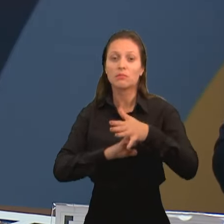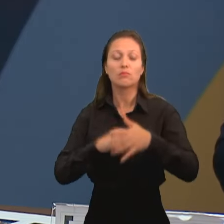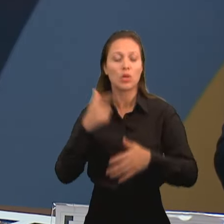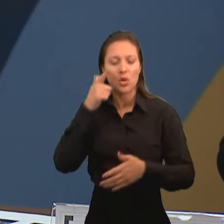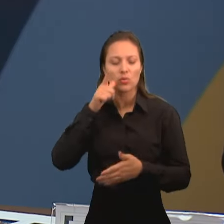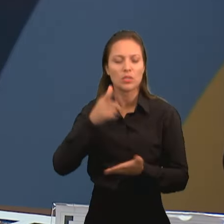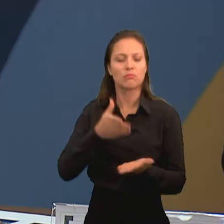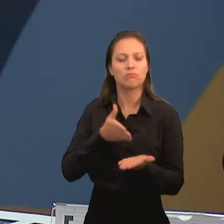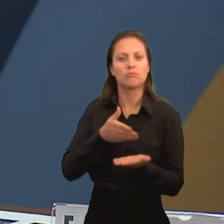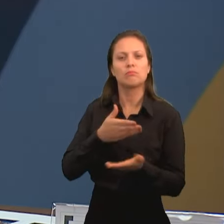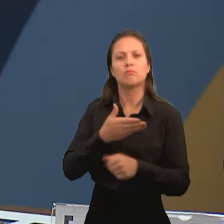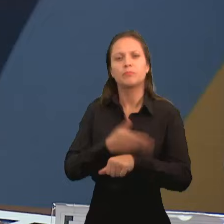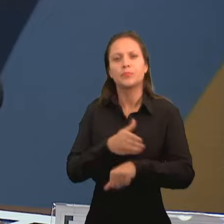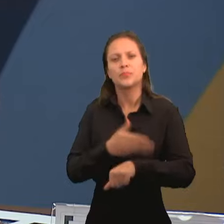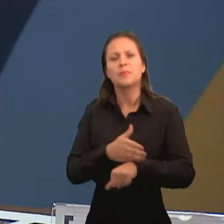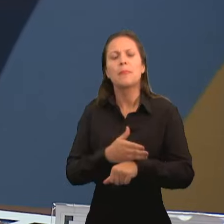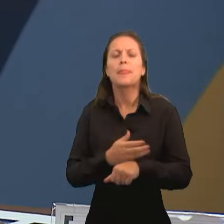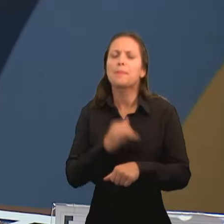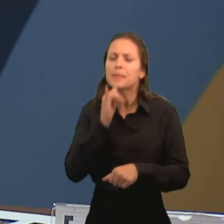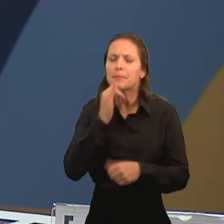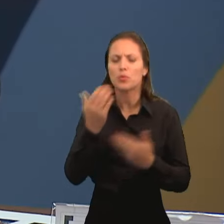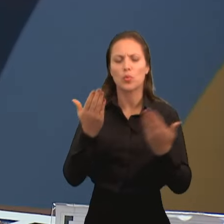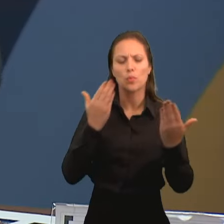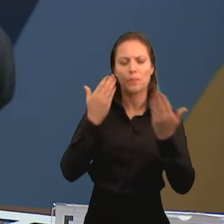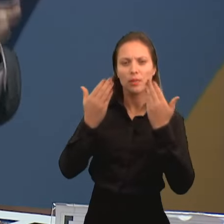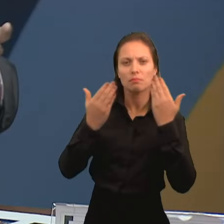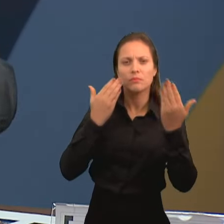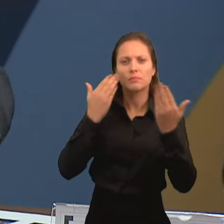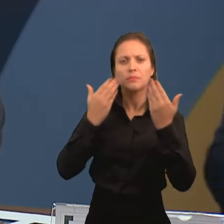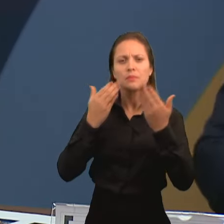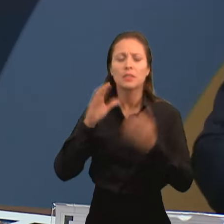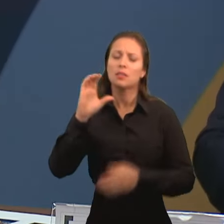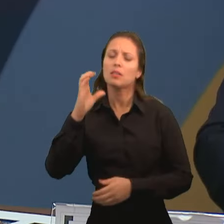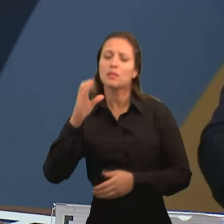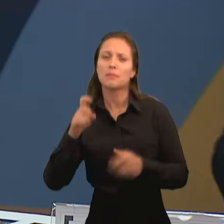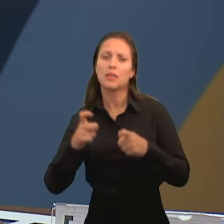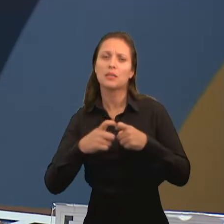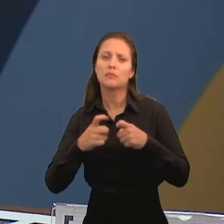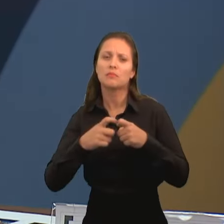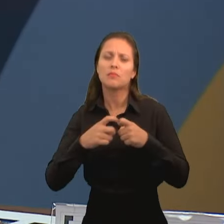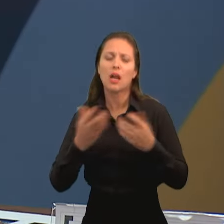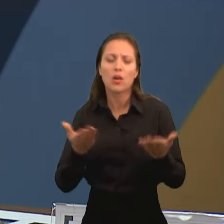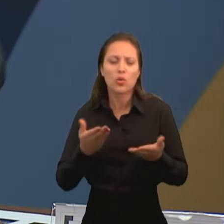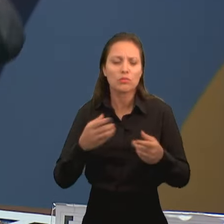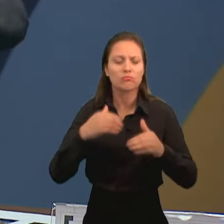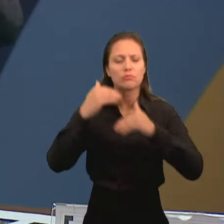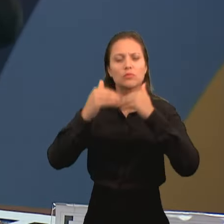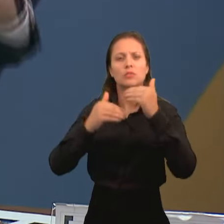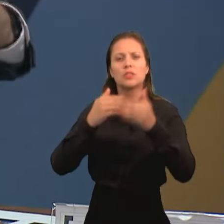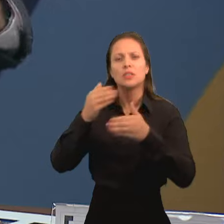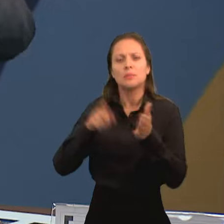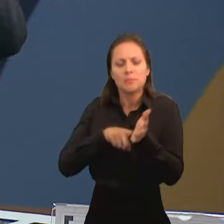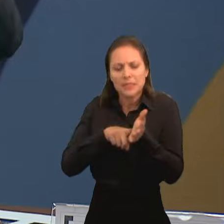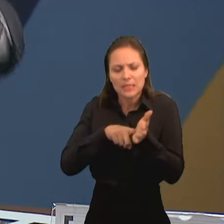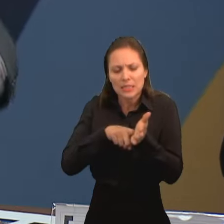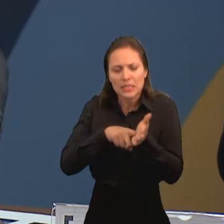empresas, de las grandes empresas de tecnología. Comparémoslo con otras áreas de ciencias médicas, por ejemplo, para desarrollar un nuevo remedio